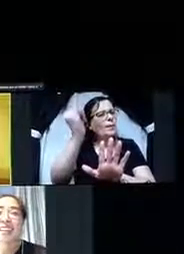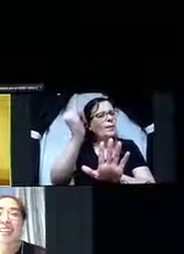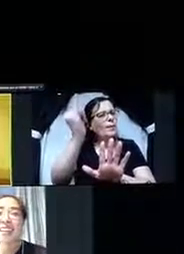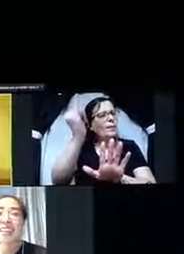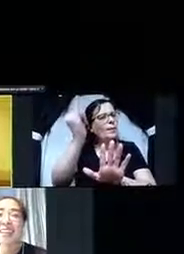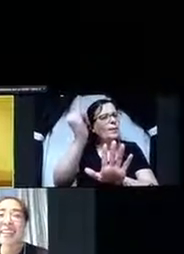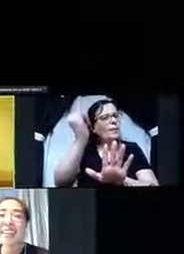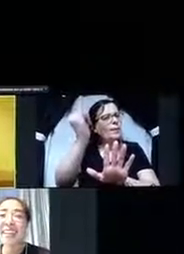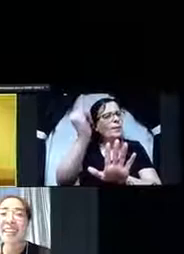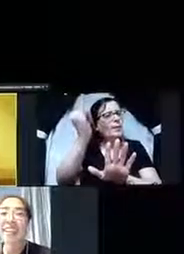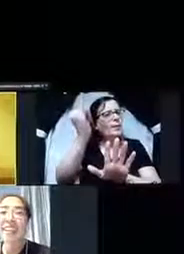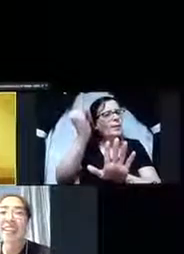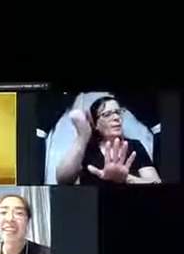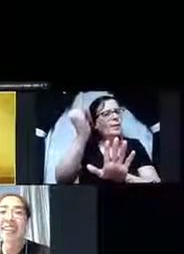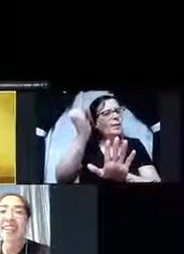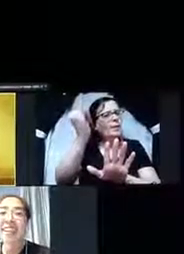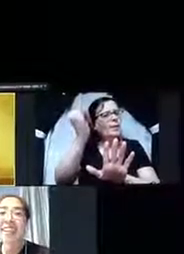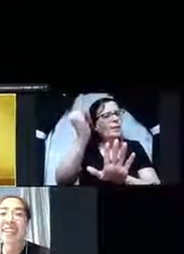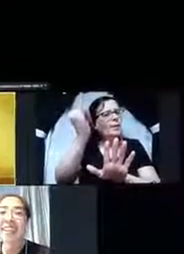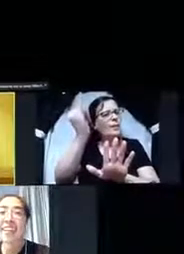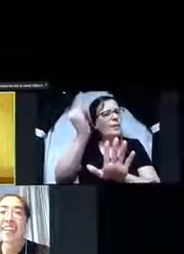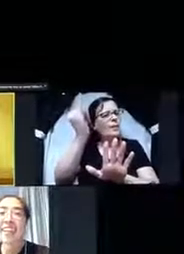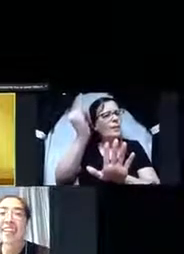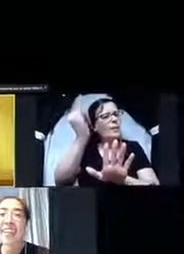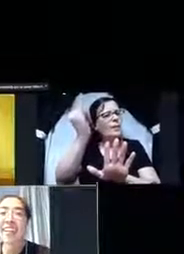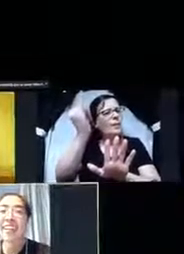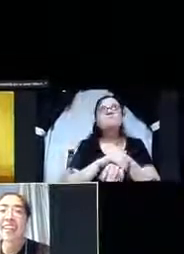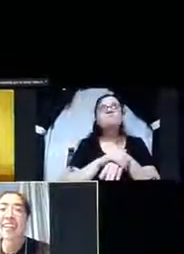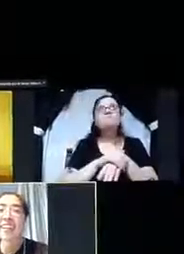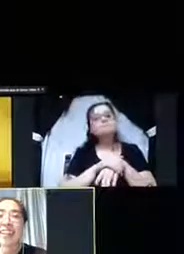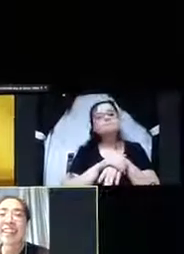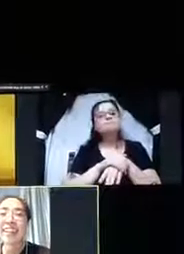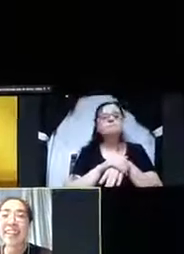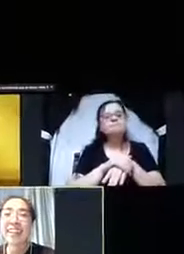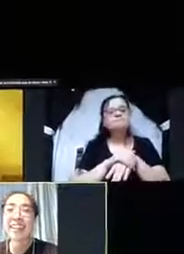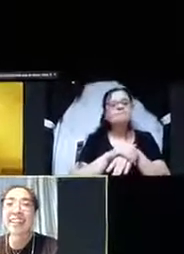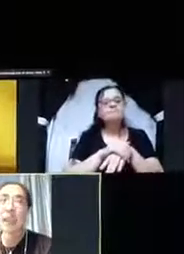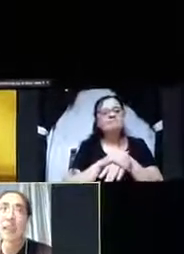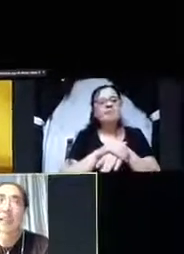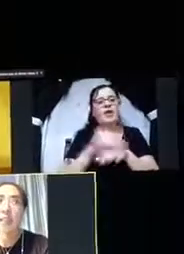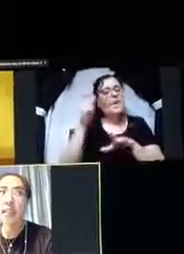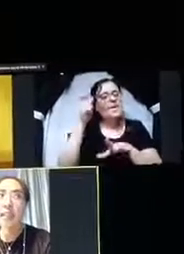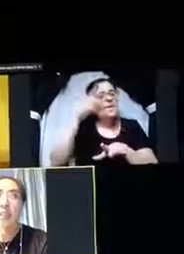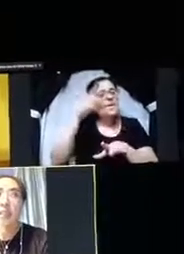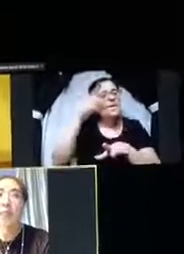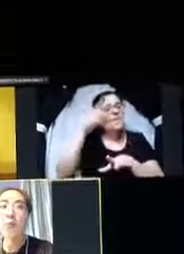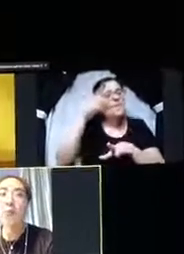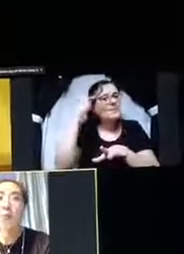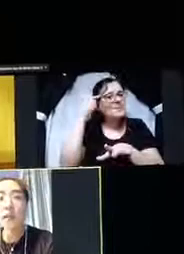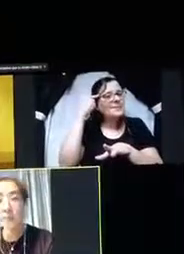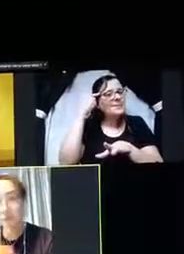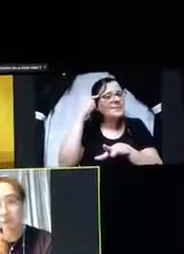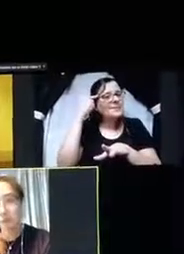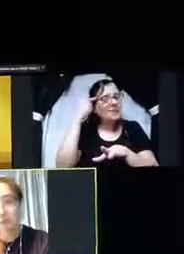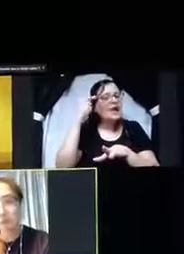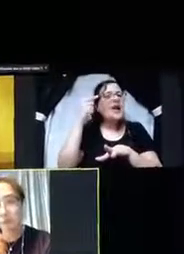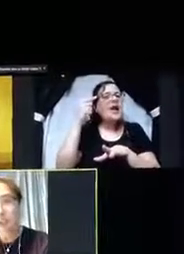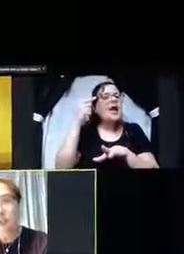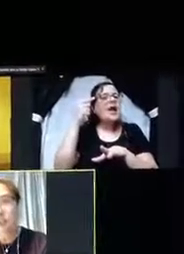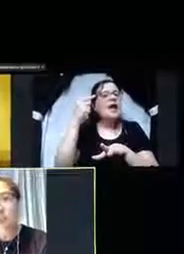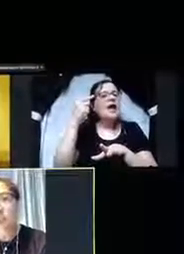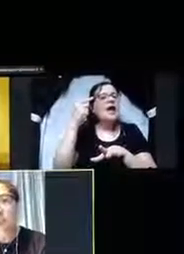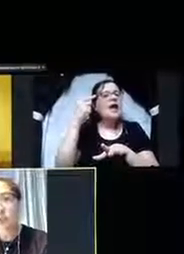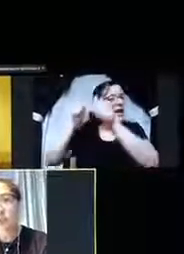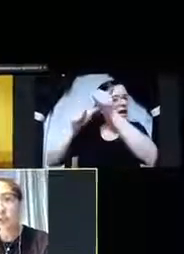que iban a sacar. Y que lo ideal era hacerle la cirugía